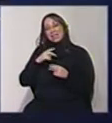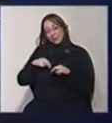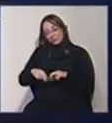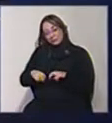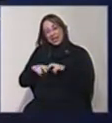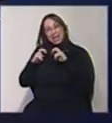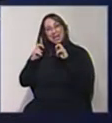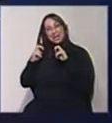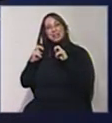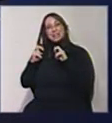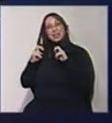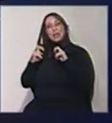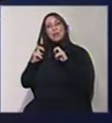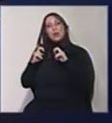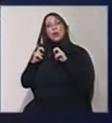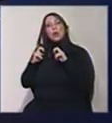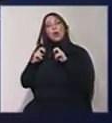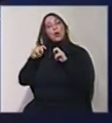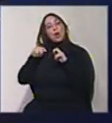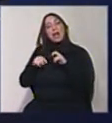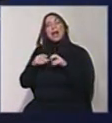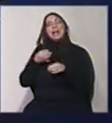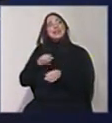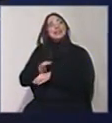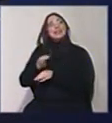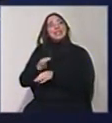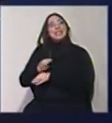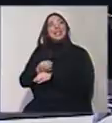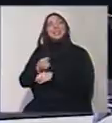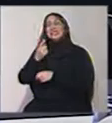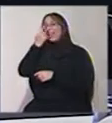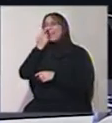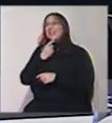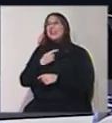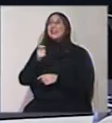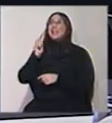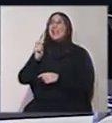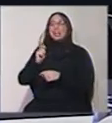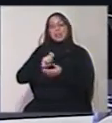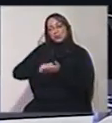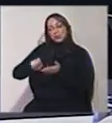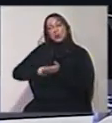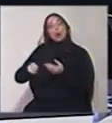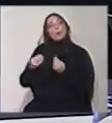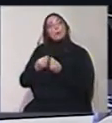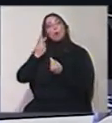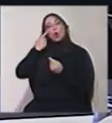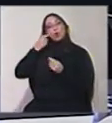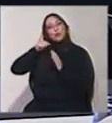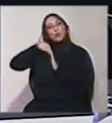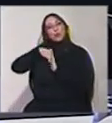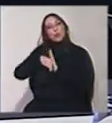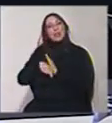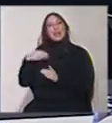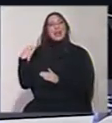analizado a la luz de las enseñanzas de alguien que escribió mucho sobre esto y que conocía a fondo el tema, como el